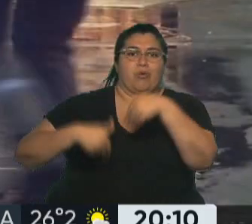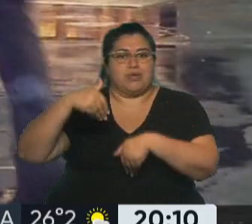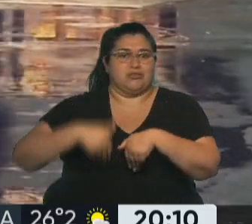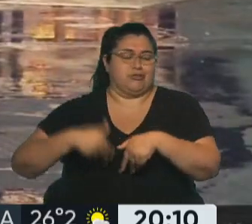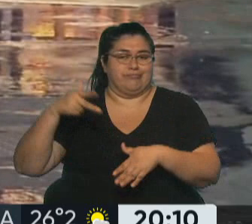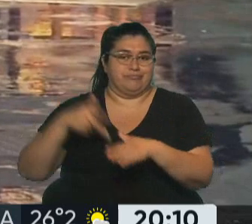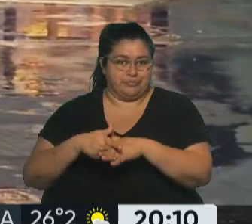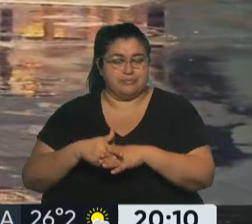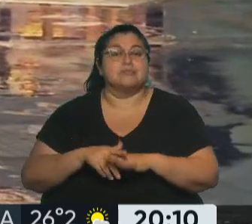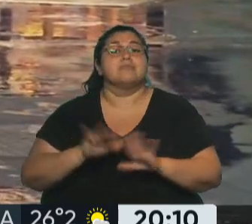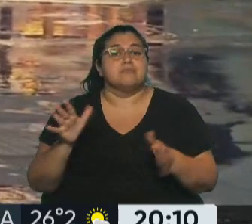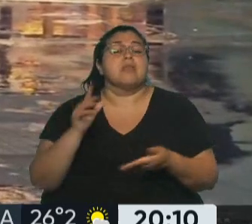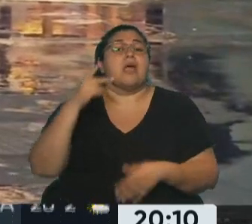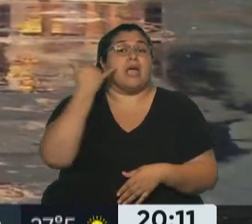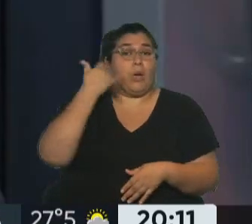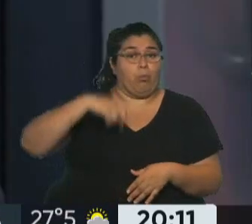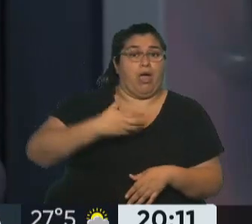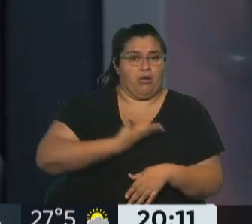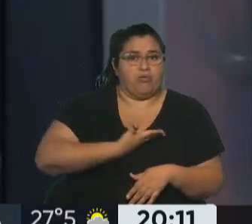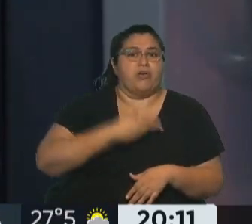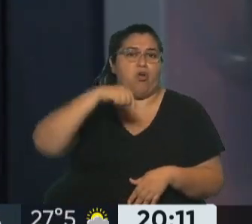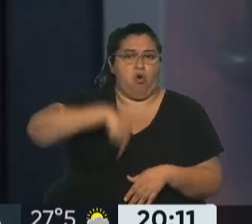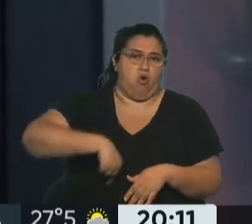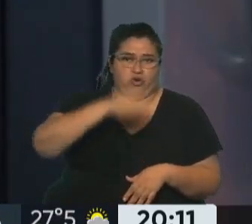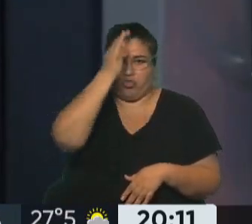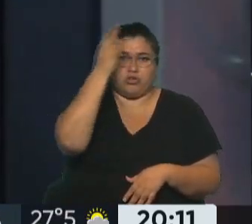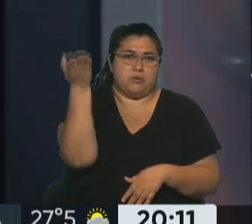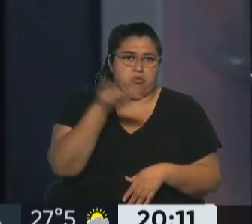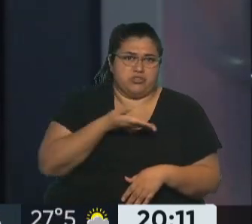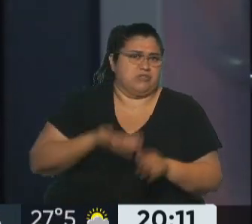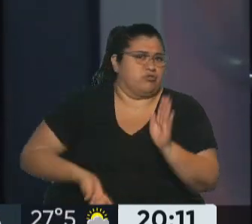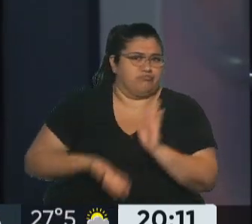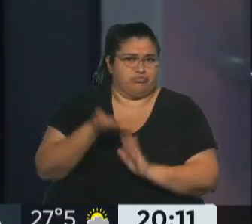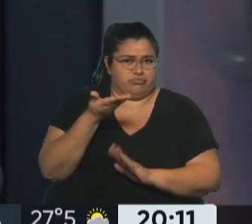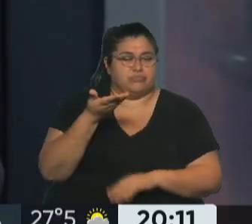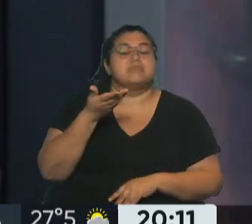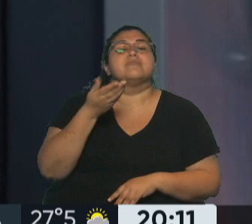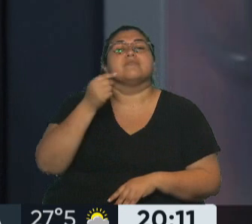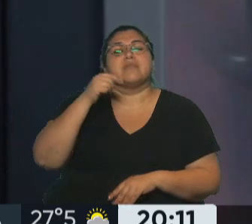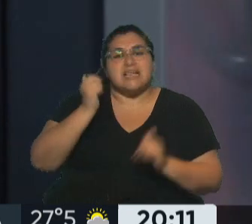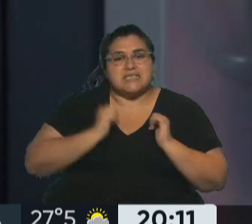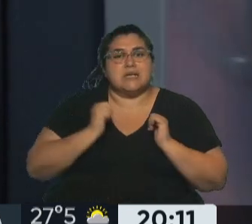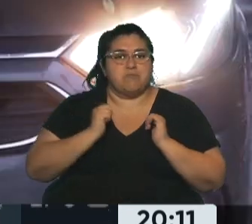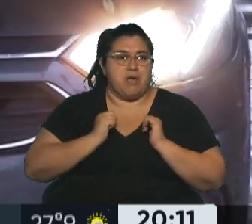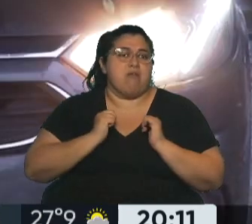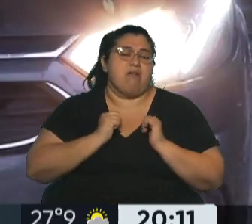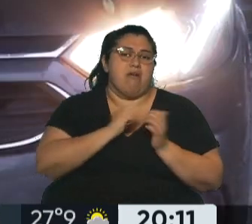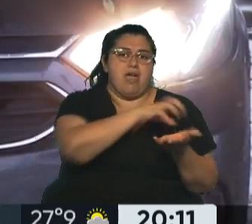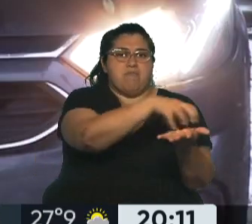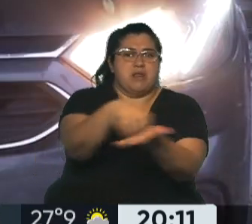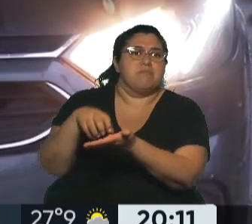YPF entonces subió hoy 12% en promedio en todo el país y se espera que las demás petroleras